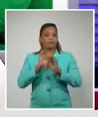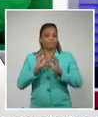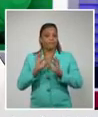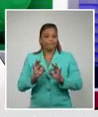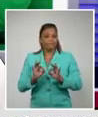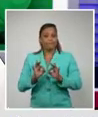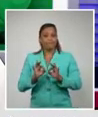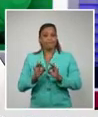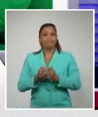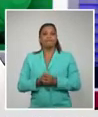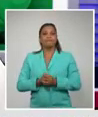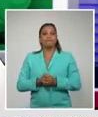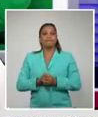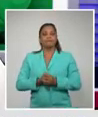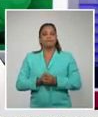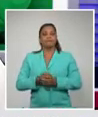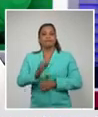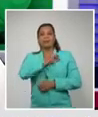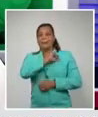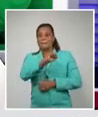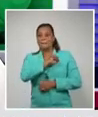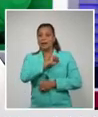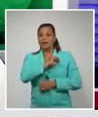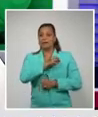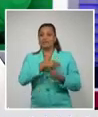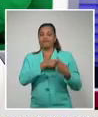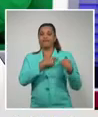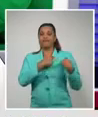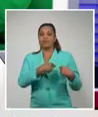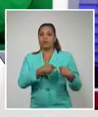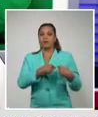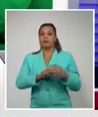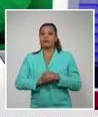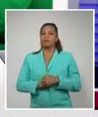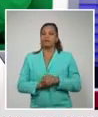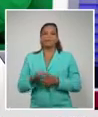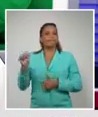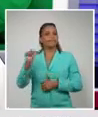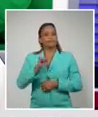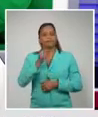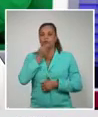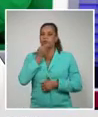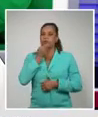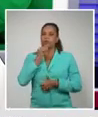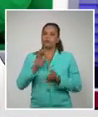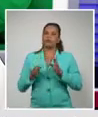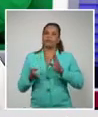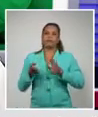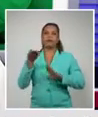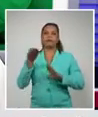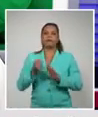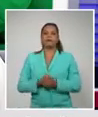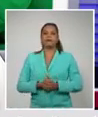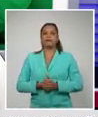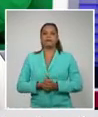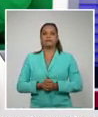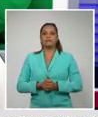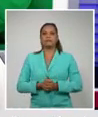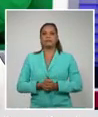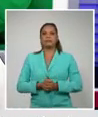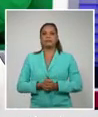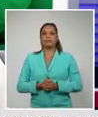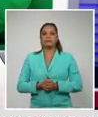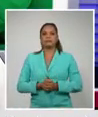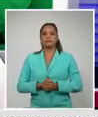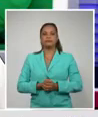hace una parada cardíaca en asistolia, de la cual tampoco fue posible su reanimación, no obstante las